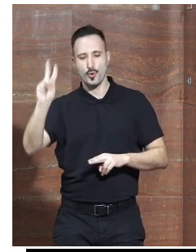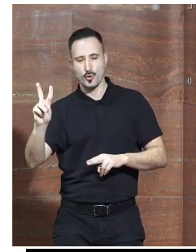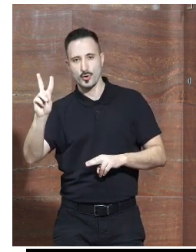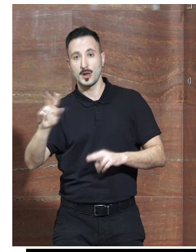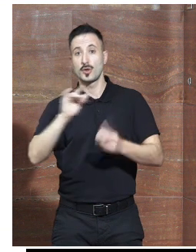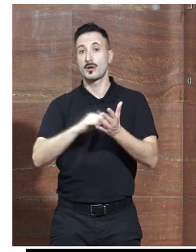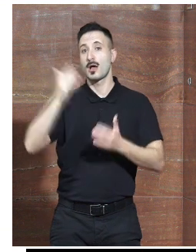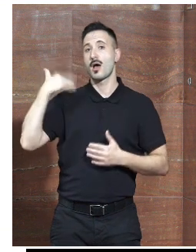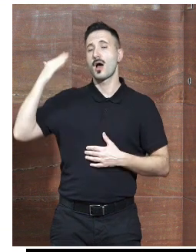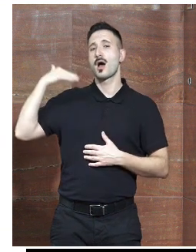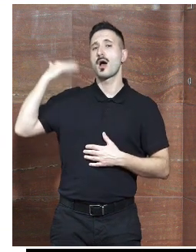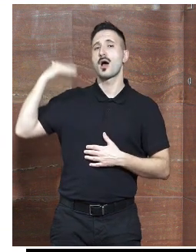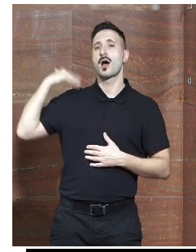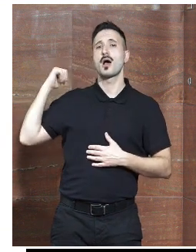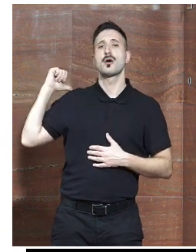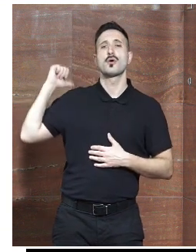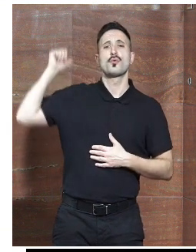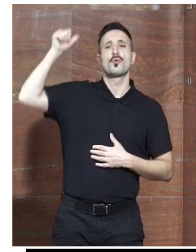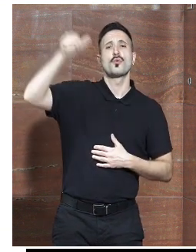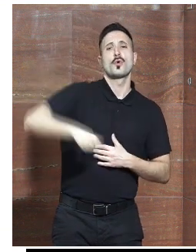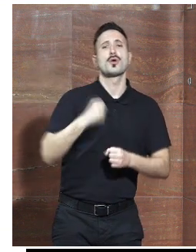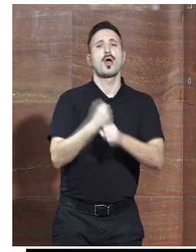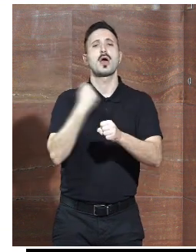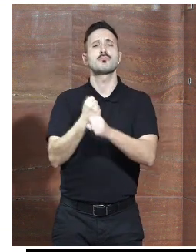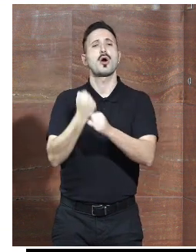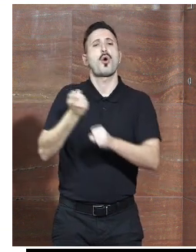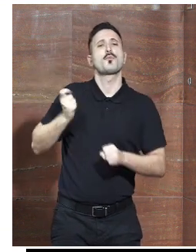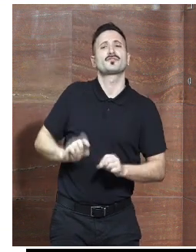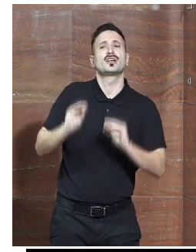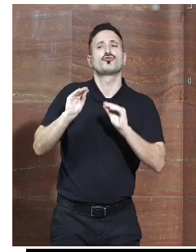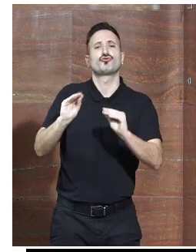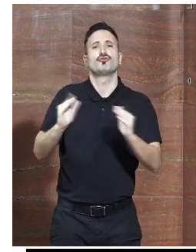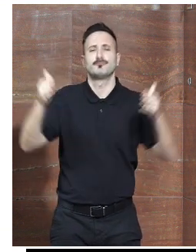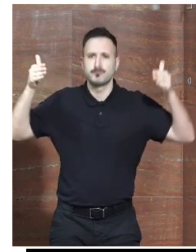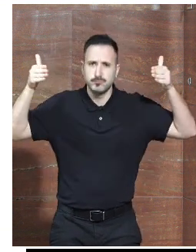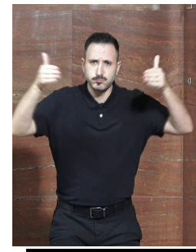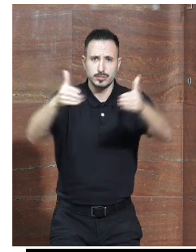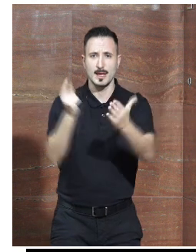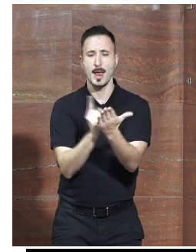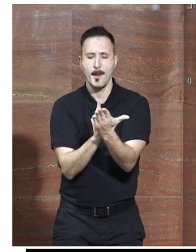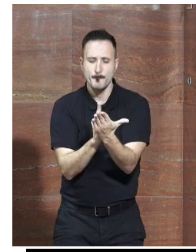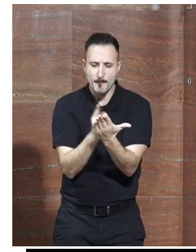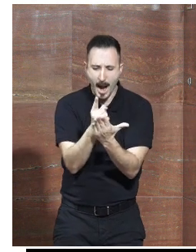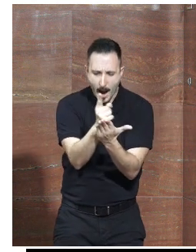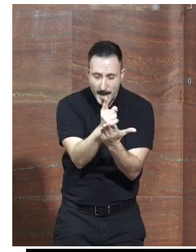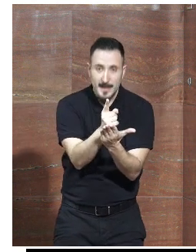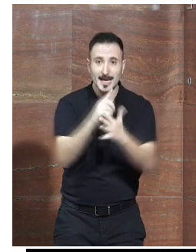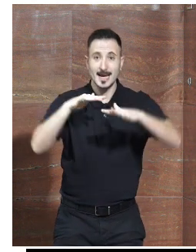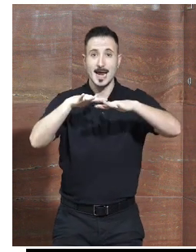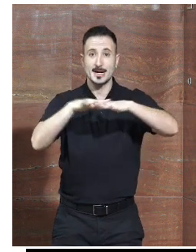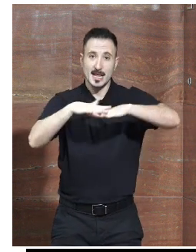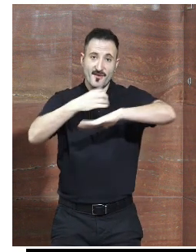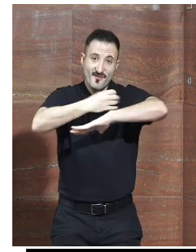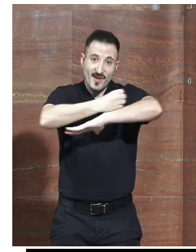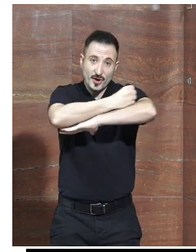durante los últimos, toda su carrera profesional se ha dedicado precisamente a optimizar los mapas de las redes